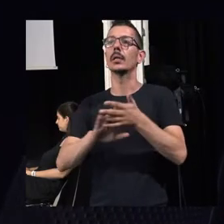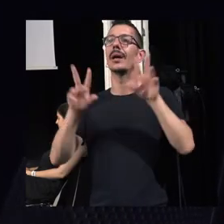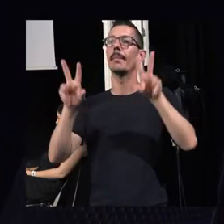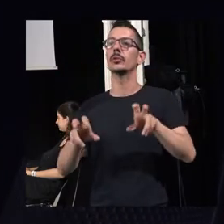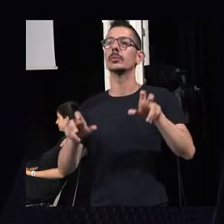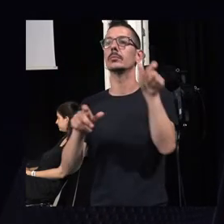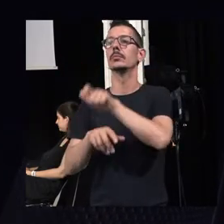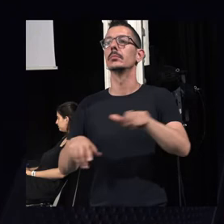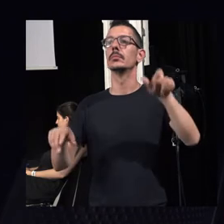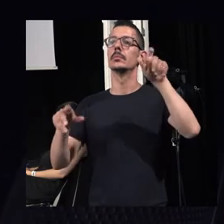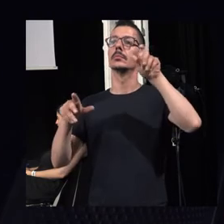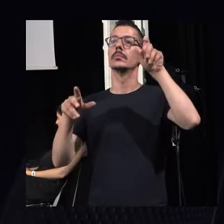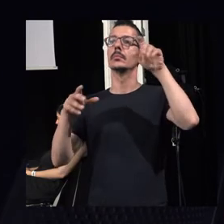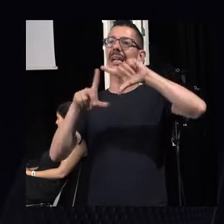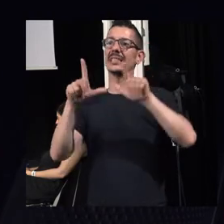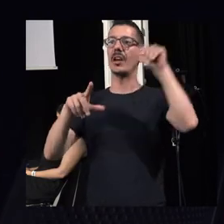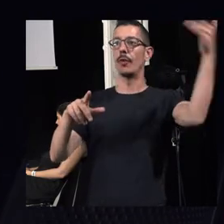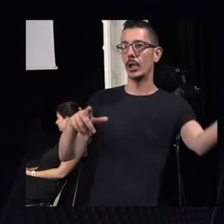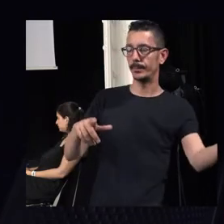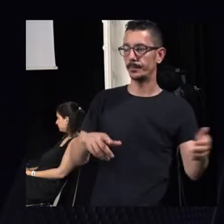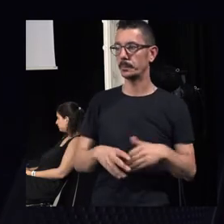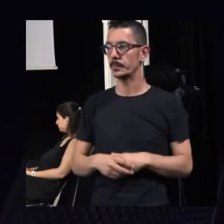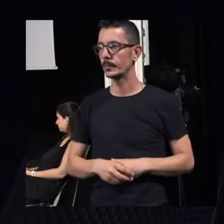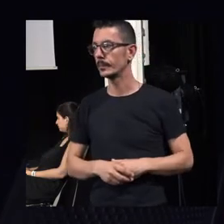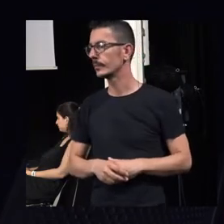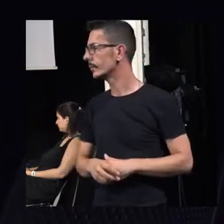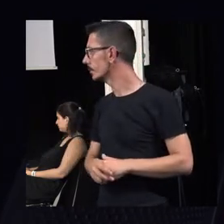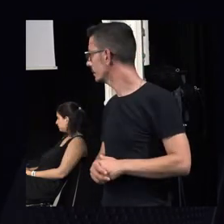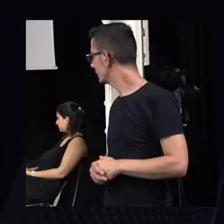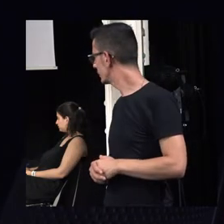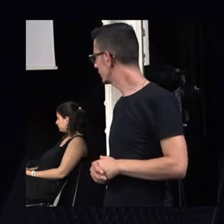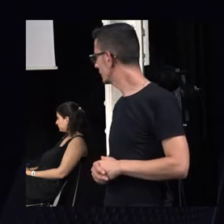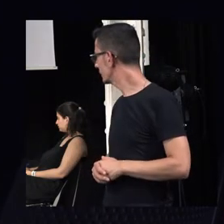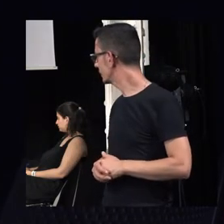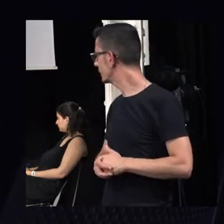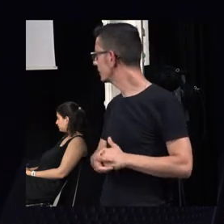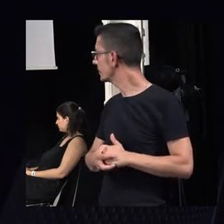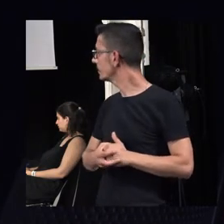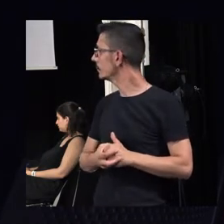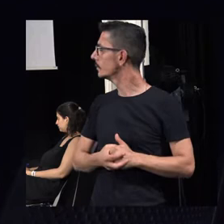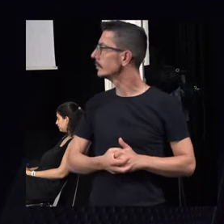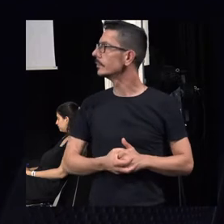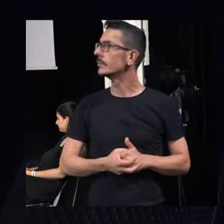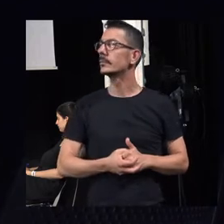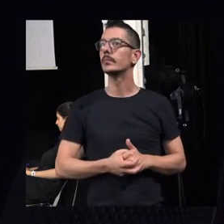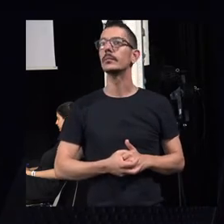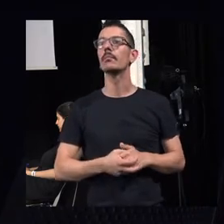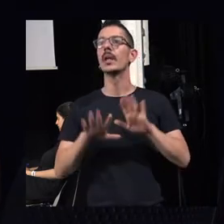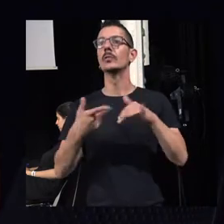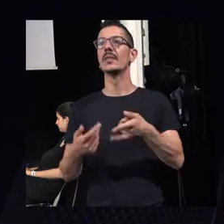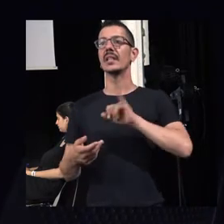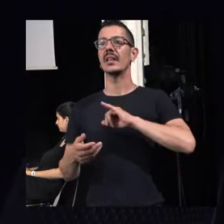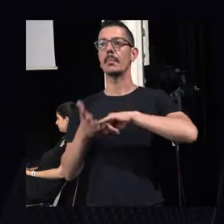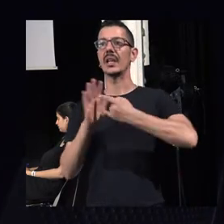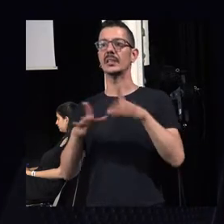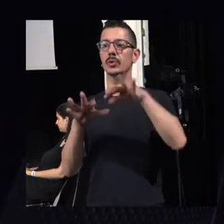El debate sobre los efectos de sensibilización, homogeneización y exclusión de las políticas de la identidad y sus mecanismos de exclusión, que es lo que acabamos